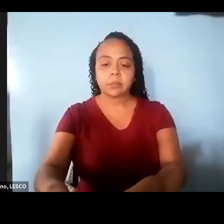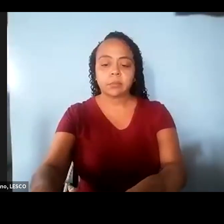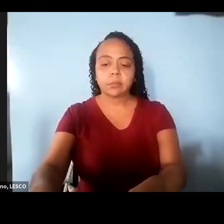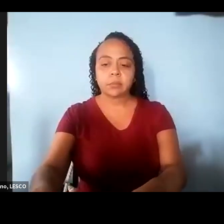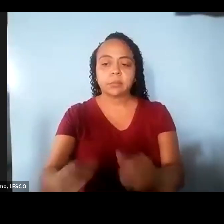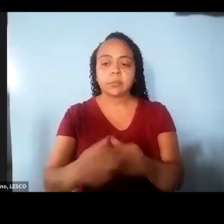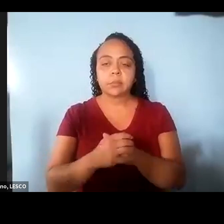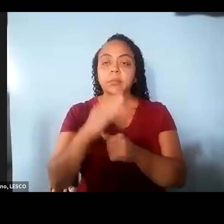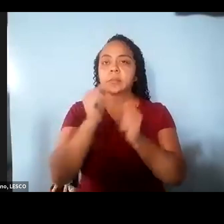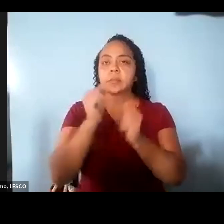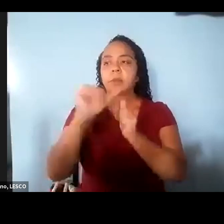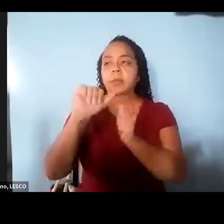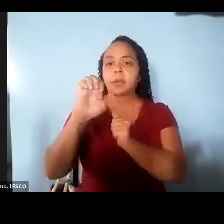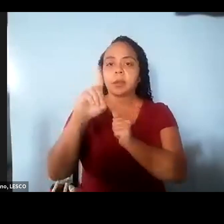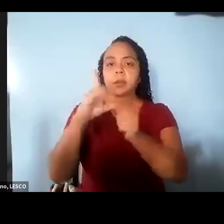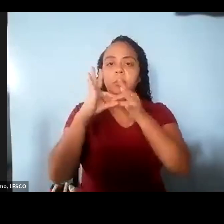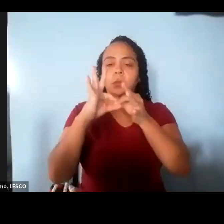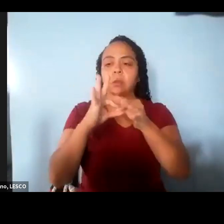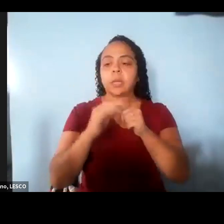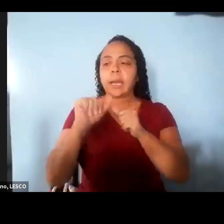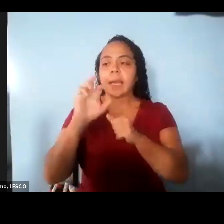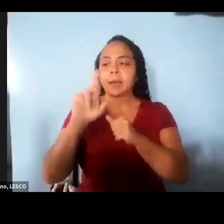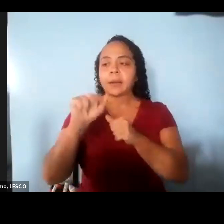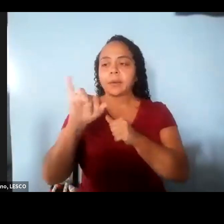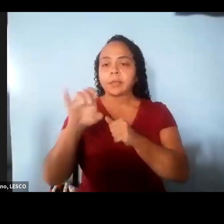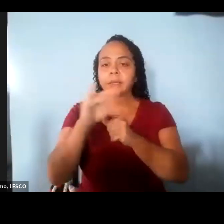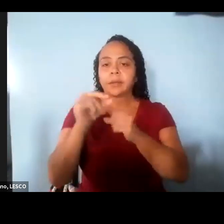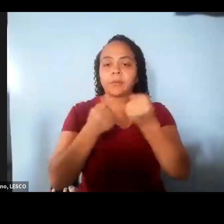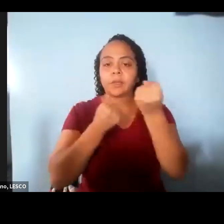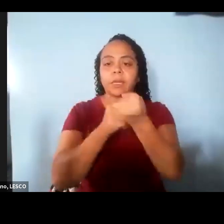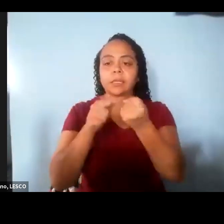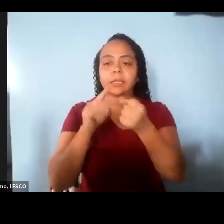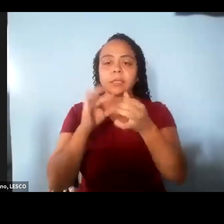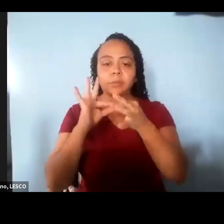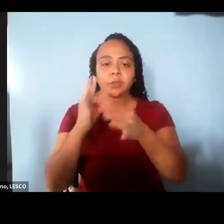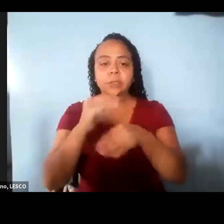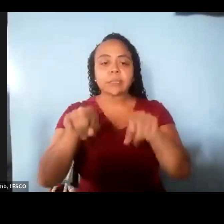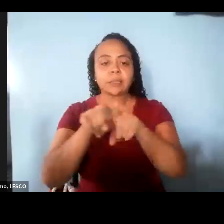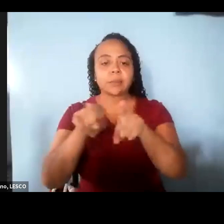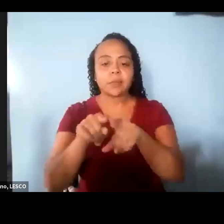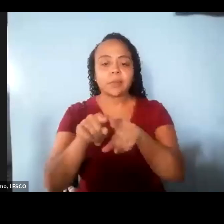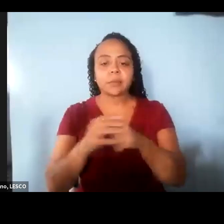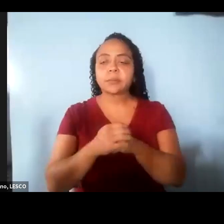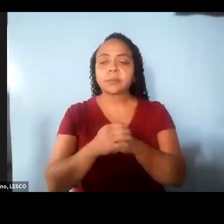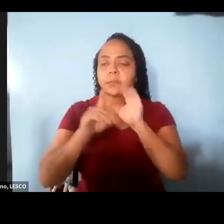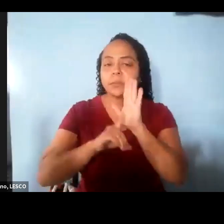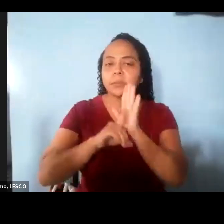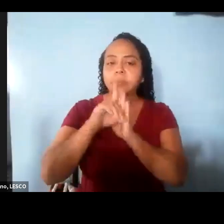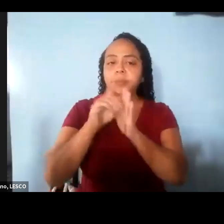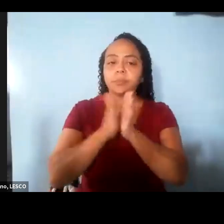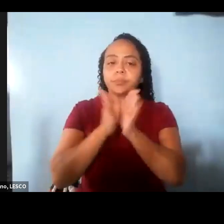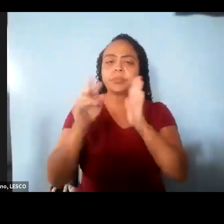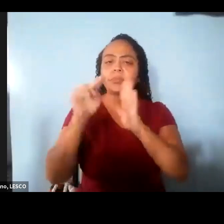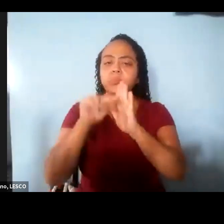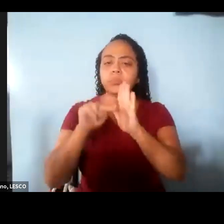conade en el marco de la red arráiz y fortalecer esos vínculos sino también que hemos venido desarrollando en general normativa